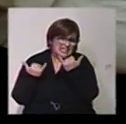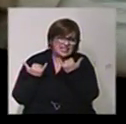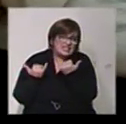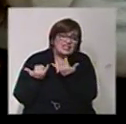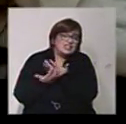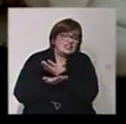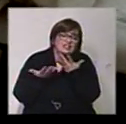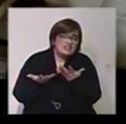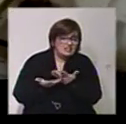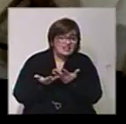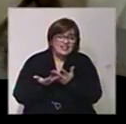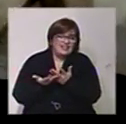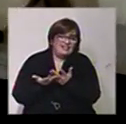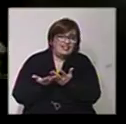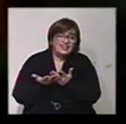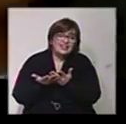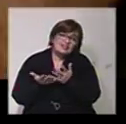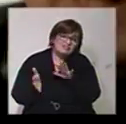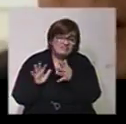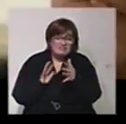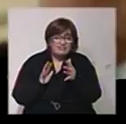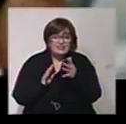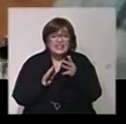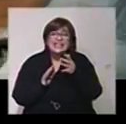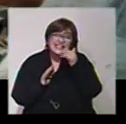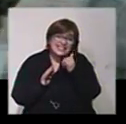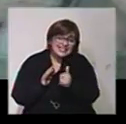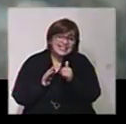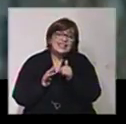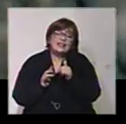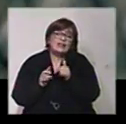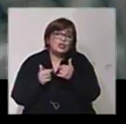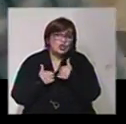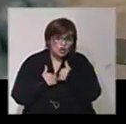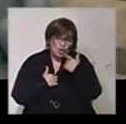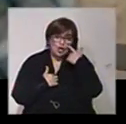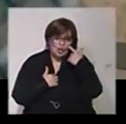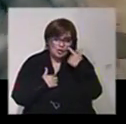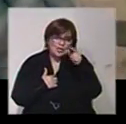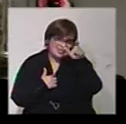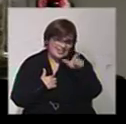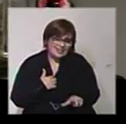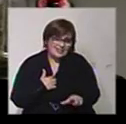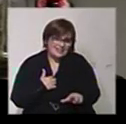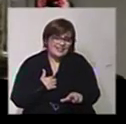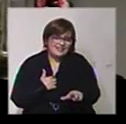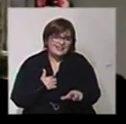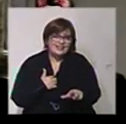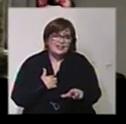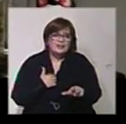no fueran importantes. Pero bueno, sí tenía como... Yo tenía un conocimiento de él, en realidad.